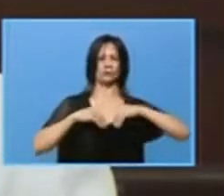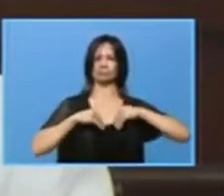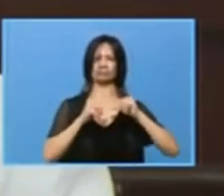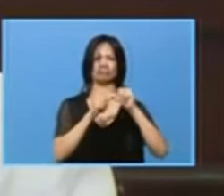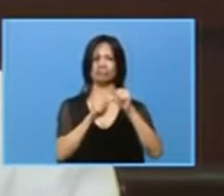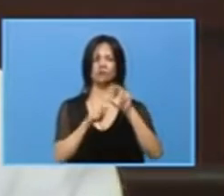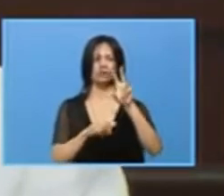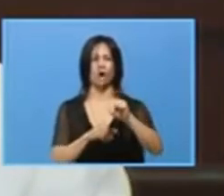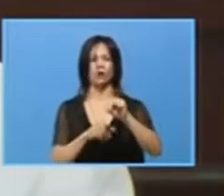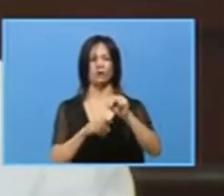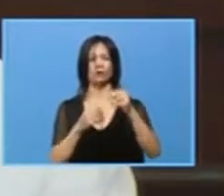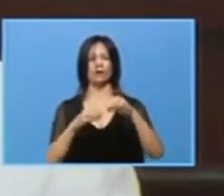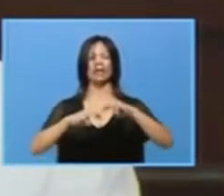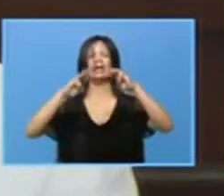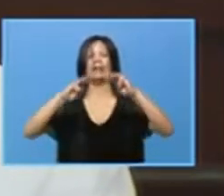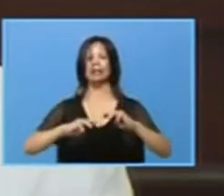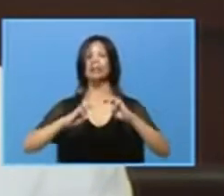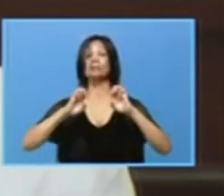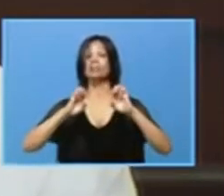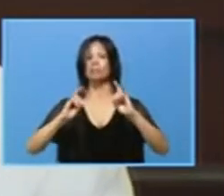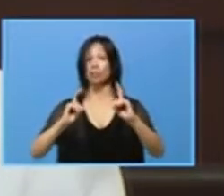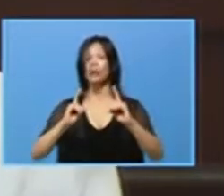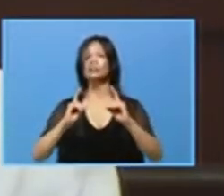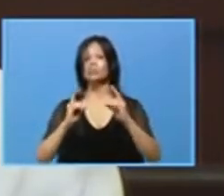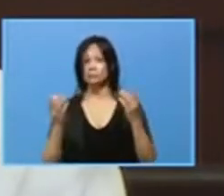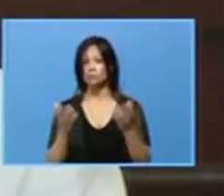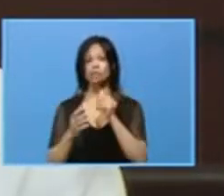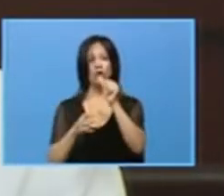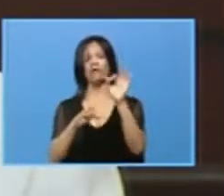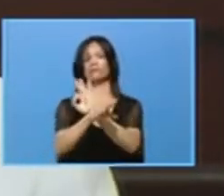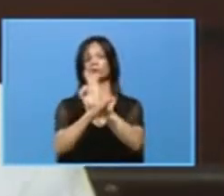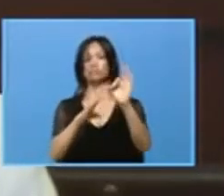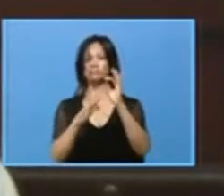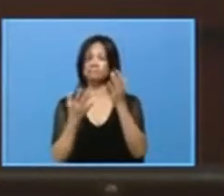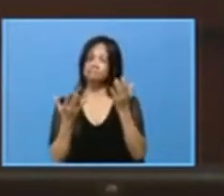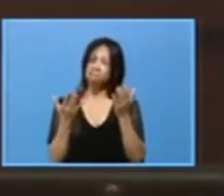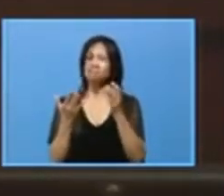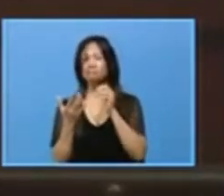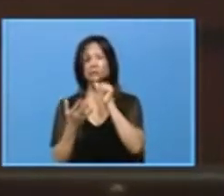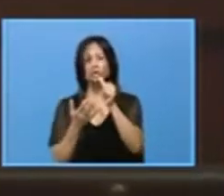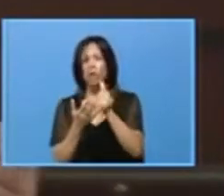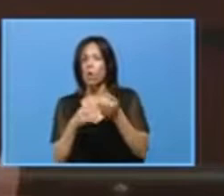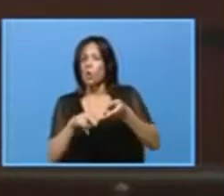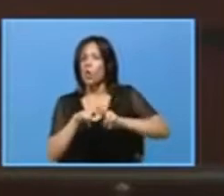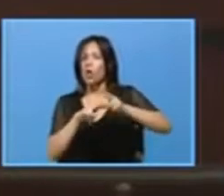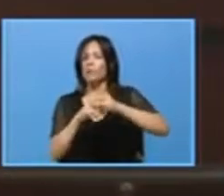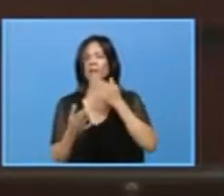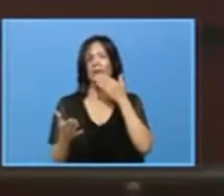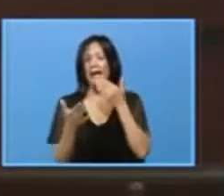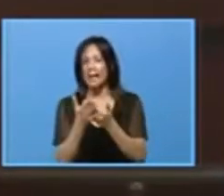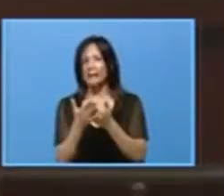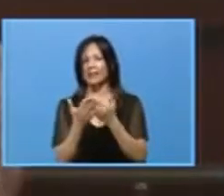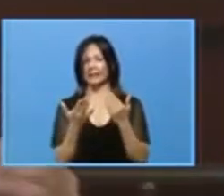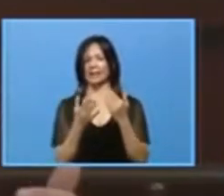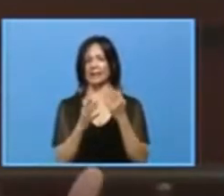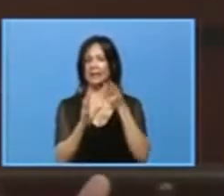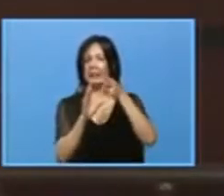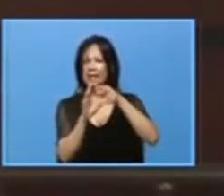ballena. Pero lo que quiero decir con esto es que si tú tienes la alimentación... O sea, con la bolsa de Japón tú compras una ballena.